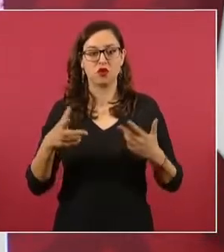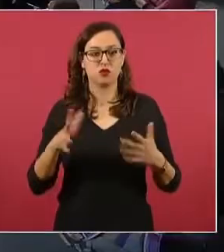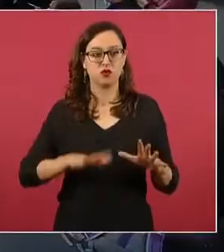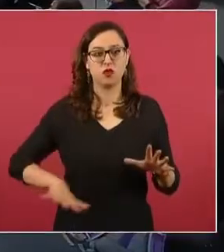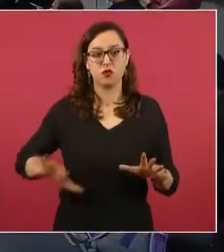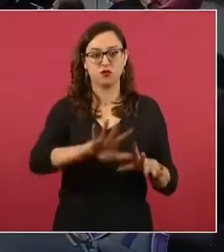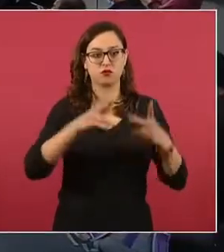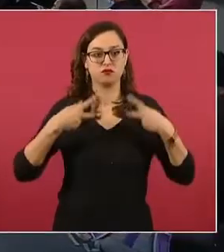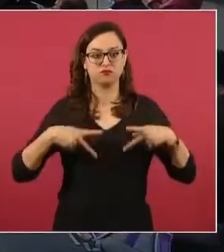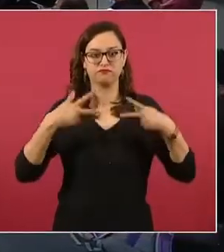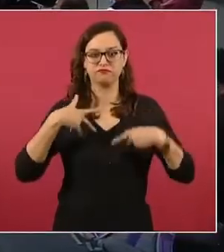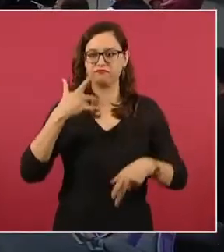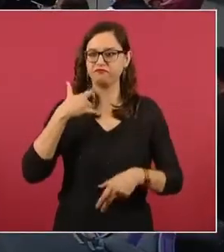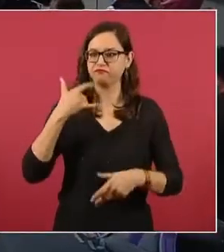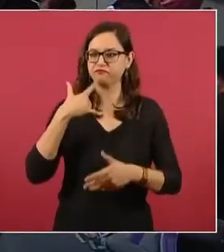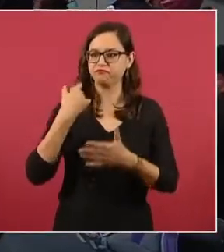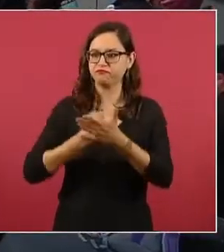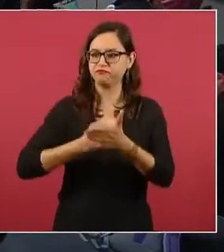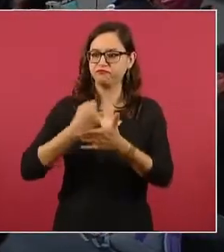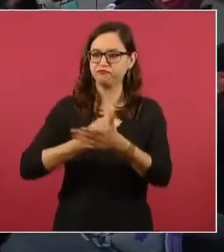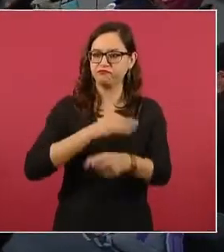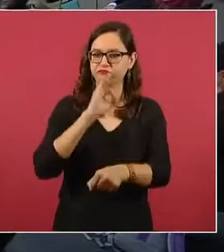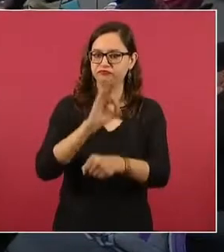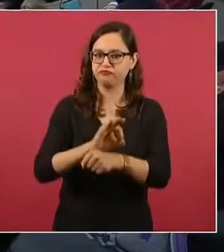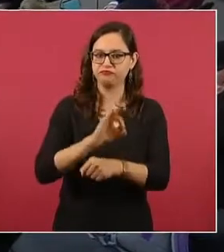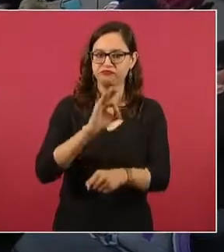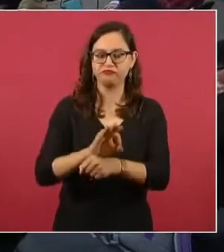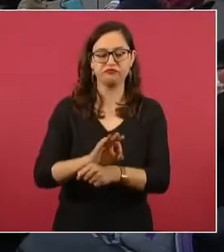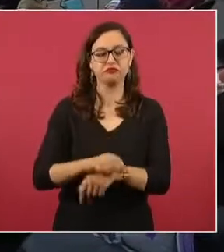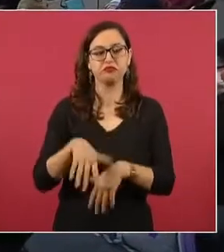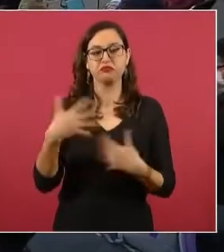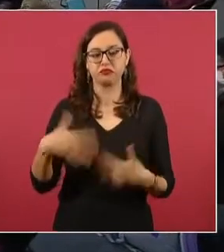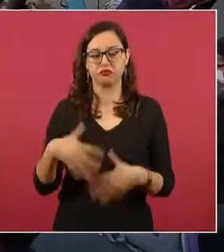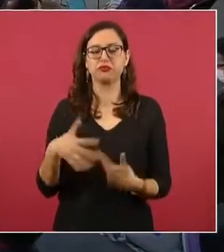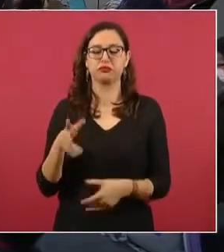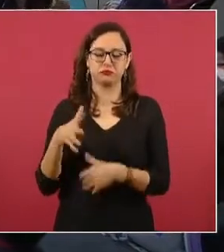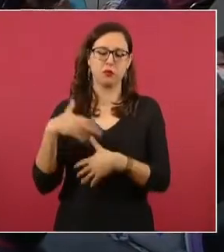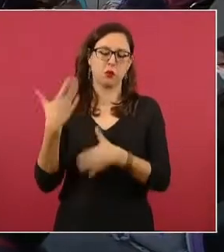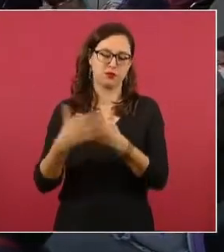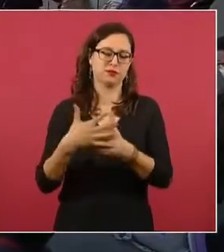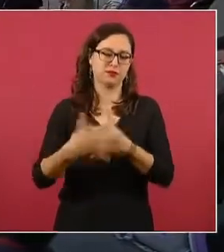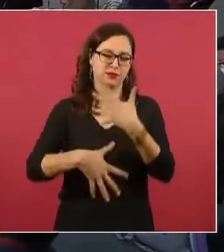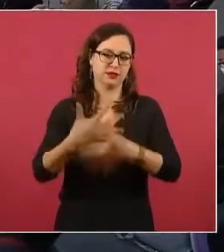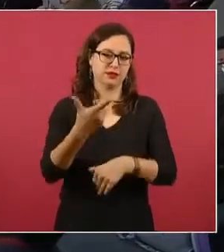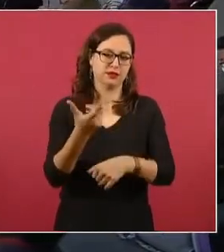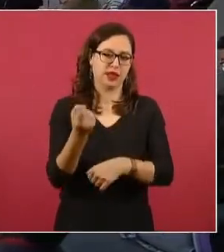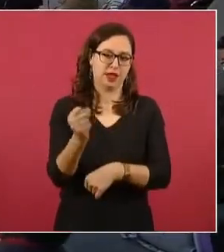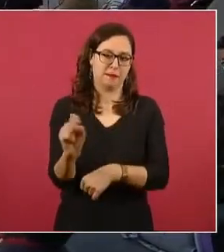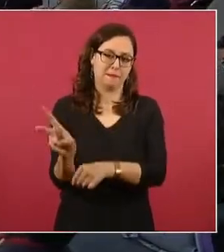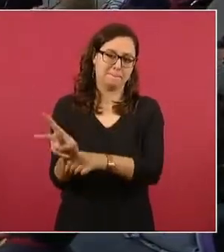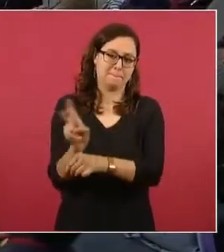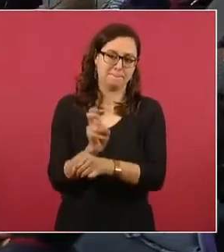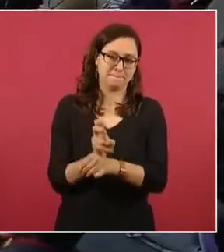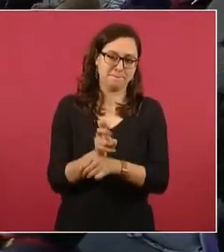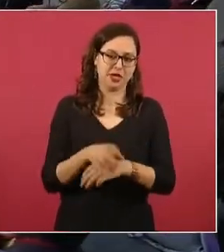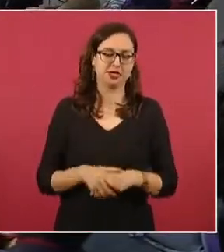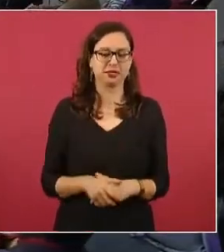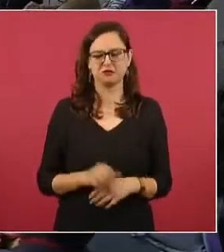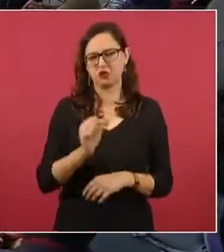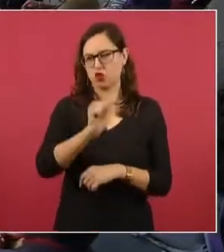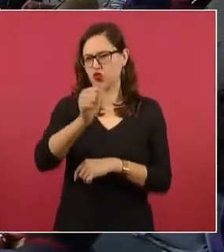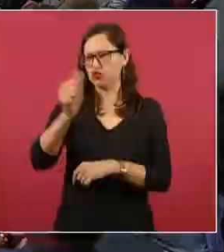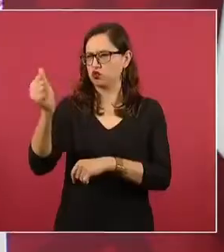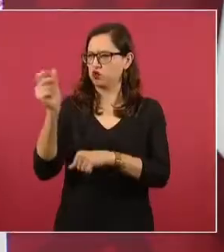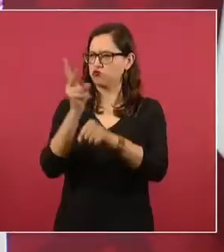civiles. Ese va a estar invitado y su familia el día 15. Bueno, y otros que